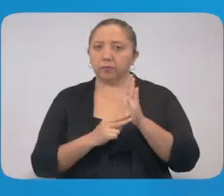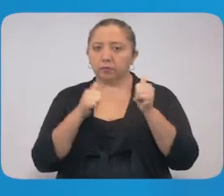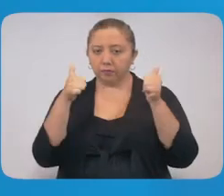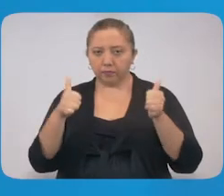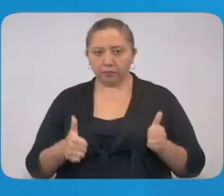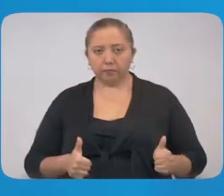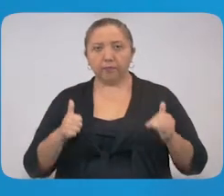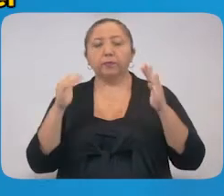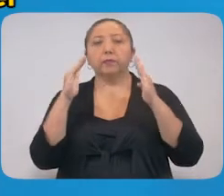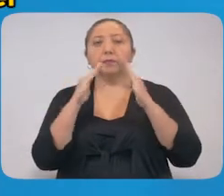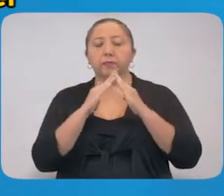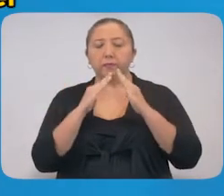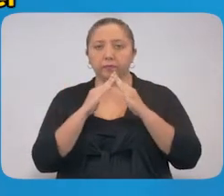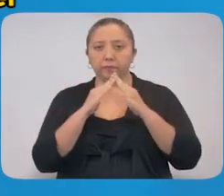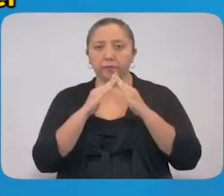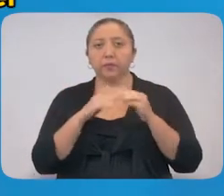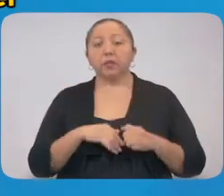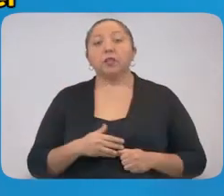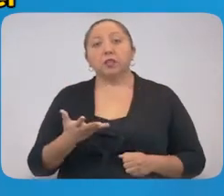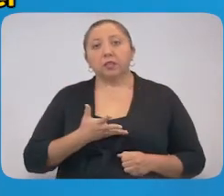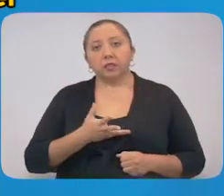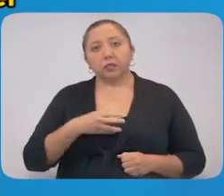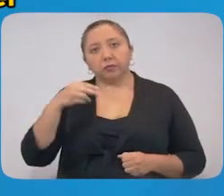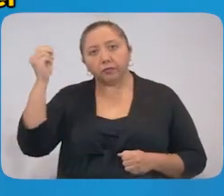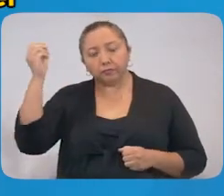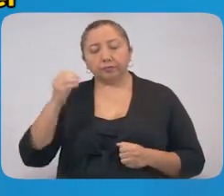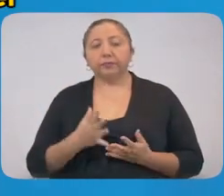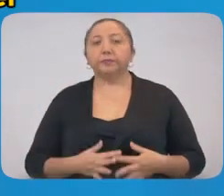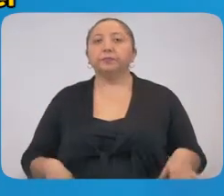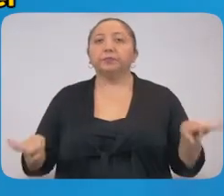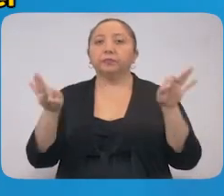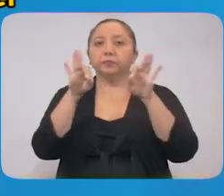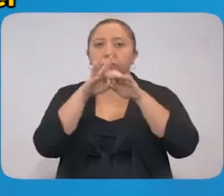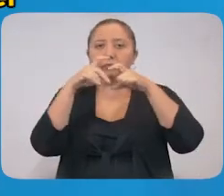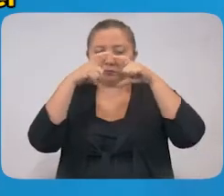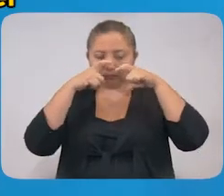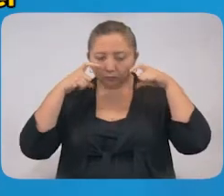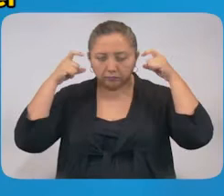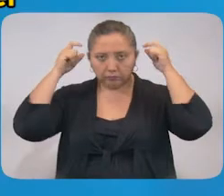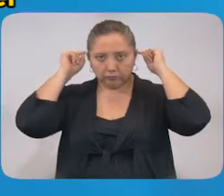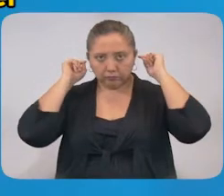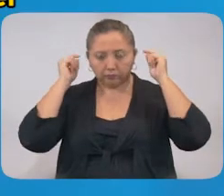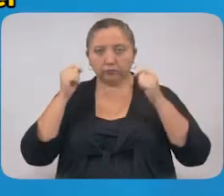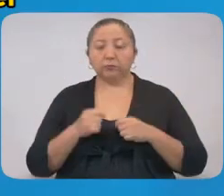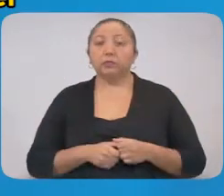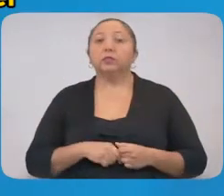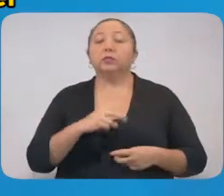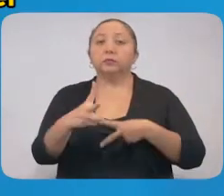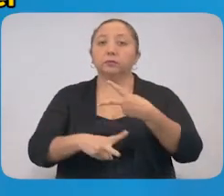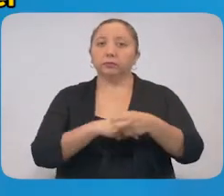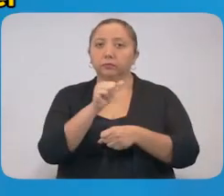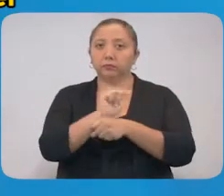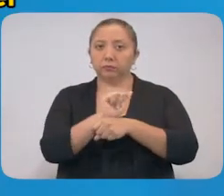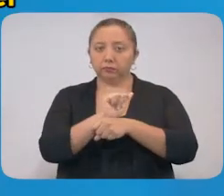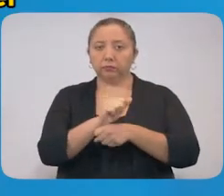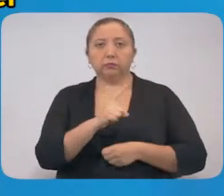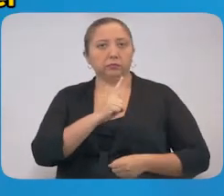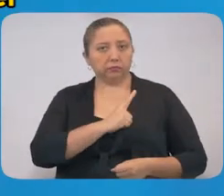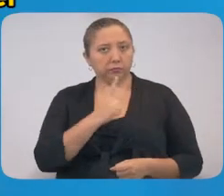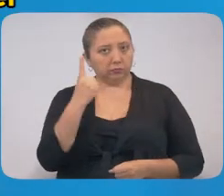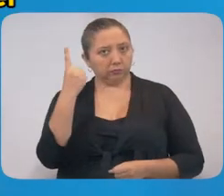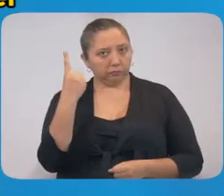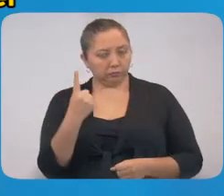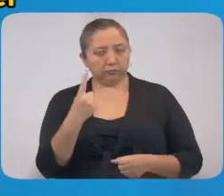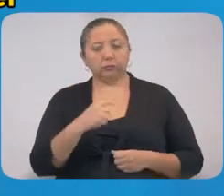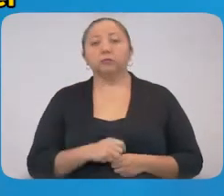quedarse en sus casas. Los que tienen que salir de manera indispensable tienen que usar el cubrebocas y si se transportan en automóvil tienen